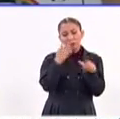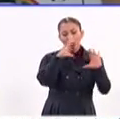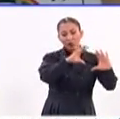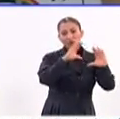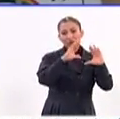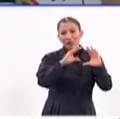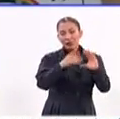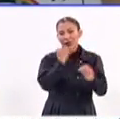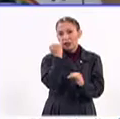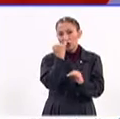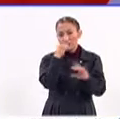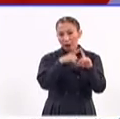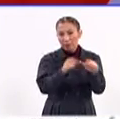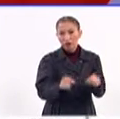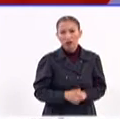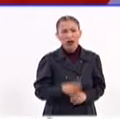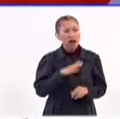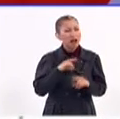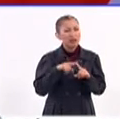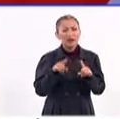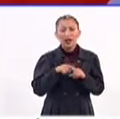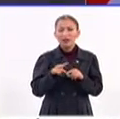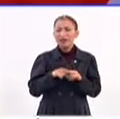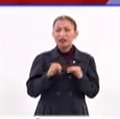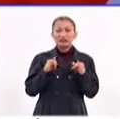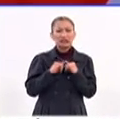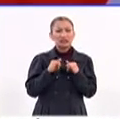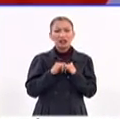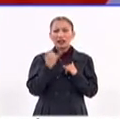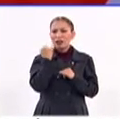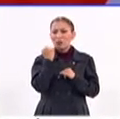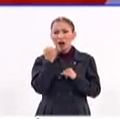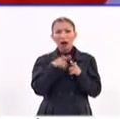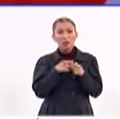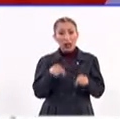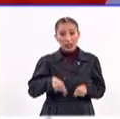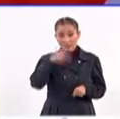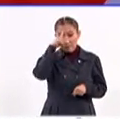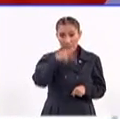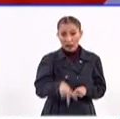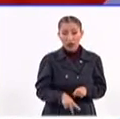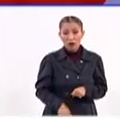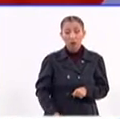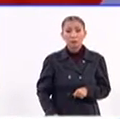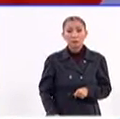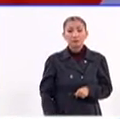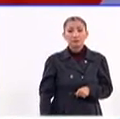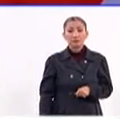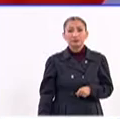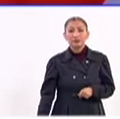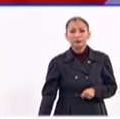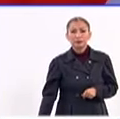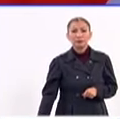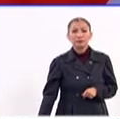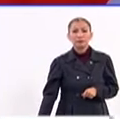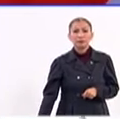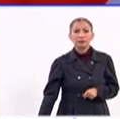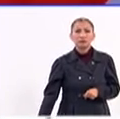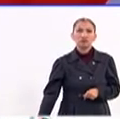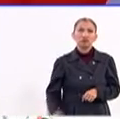la enseñanza de este idioma. Hay muchas instituciones de idioma japonés en México y